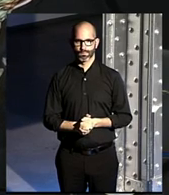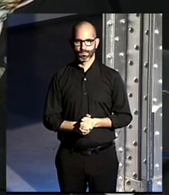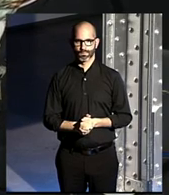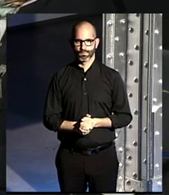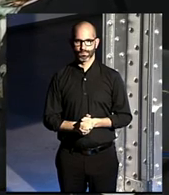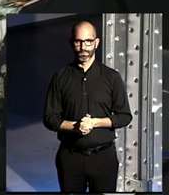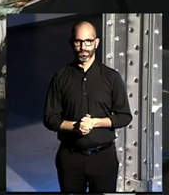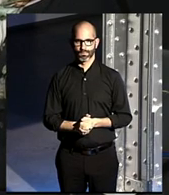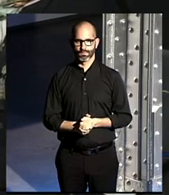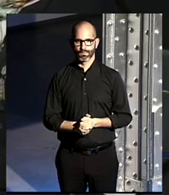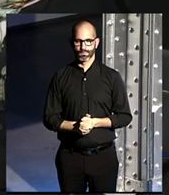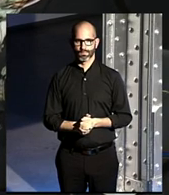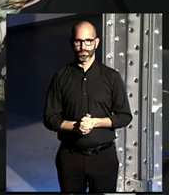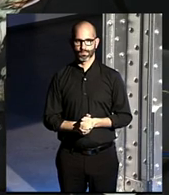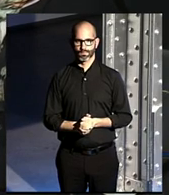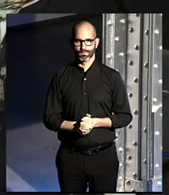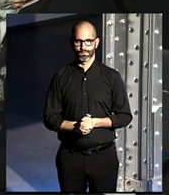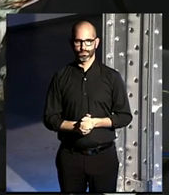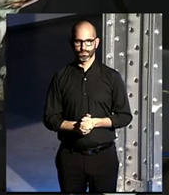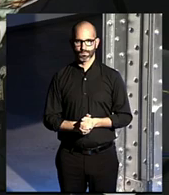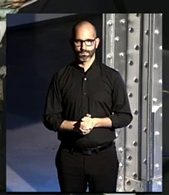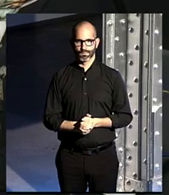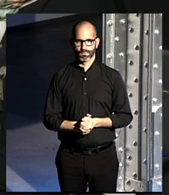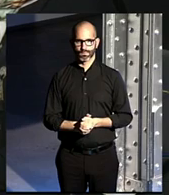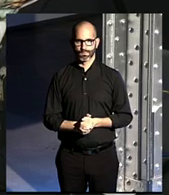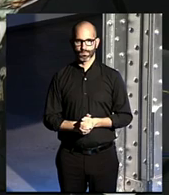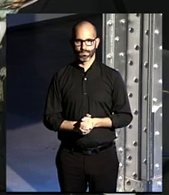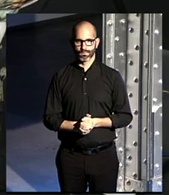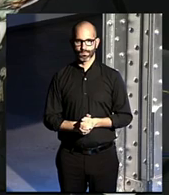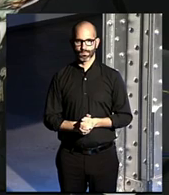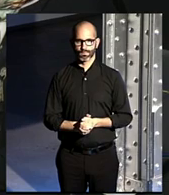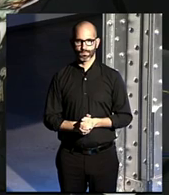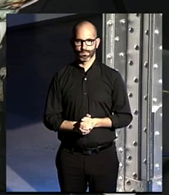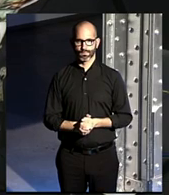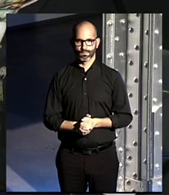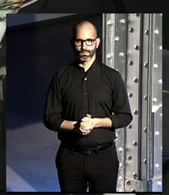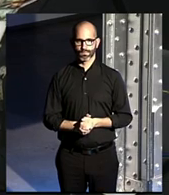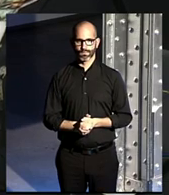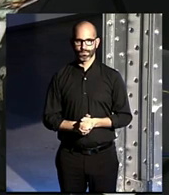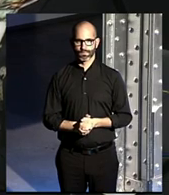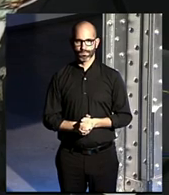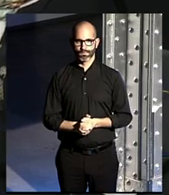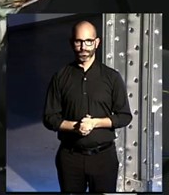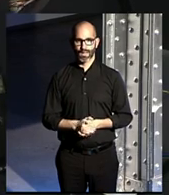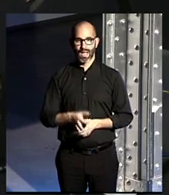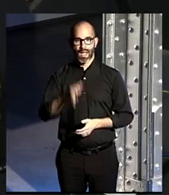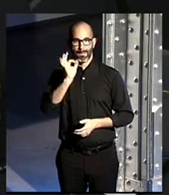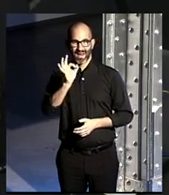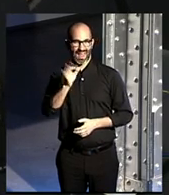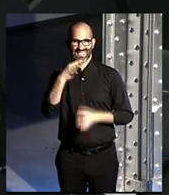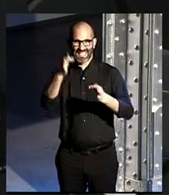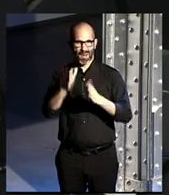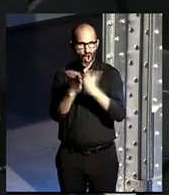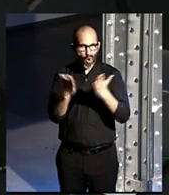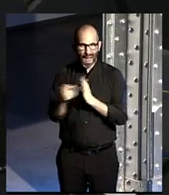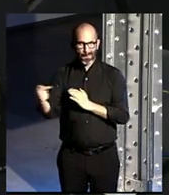aspects, many tendencies of technology as they would affect society. Es muy pesimista. Demuestra que